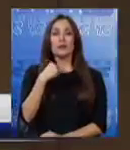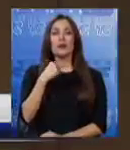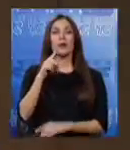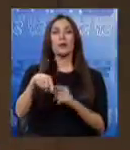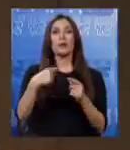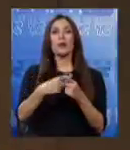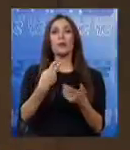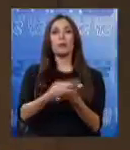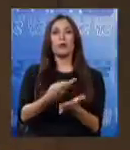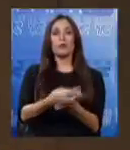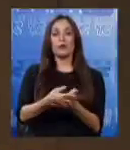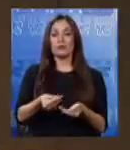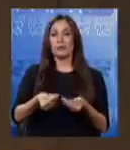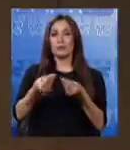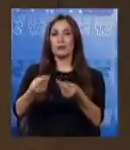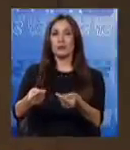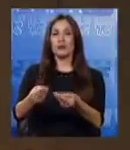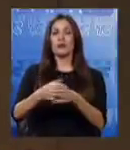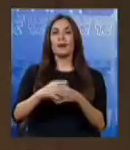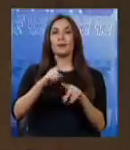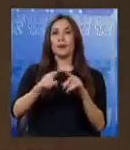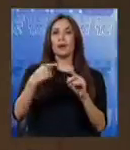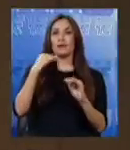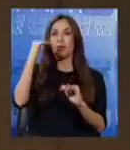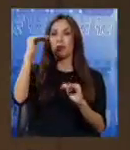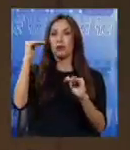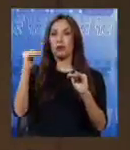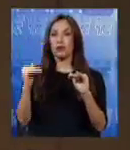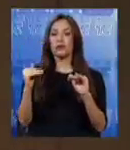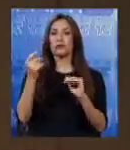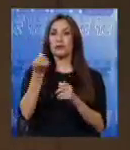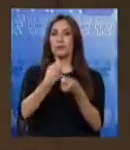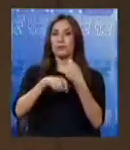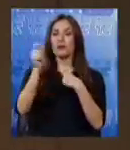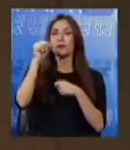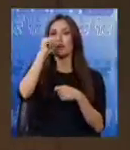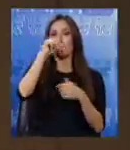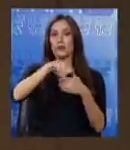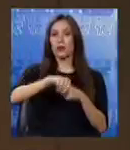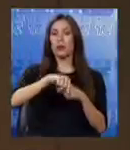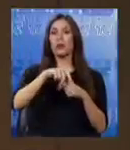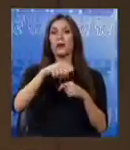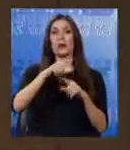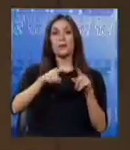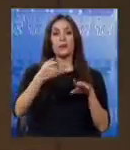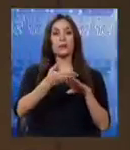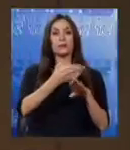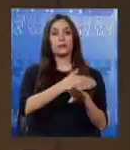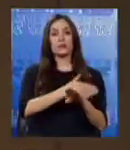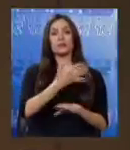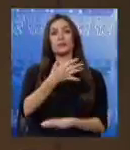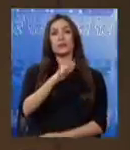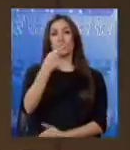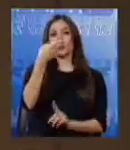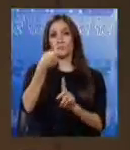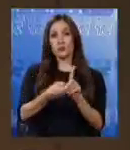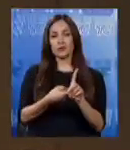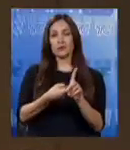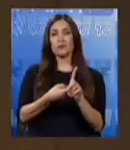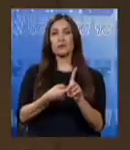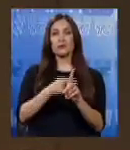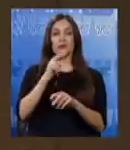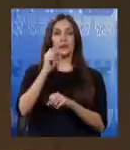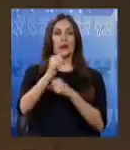forma, se establecía un decrecimiento de la producción y exportación de crudo. Cuando anunciamos hace aproximadamente un mes la previsión del